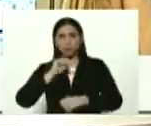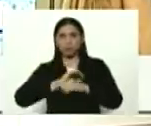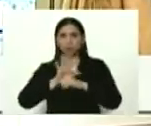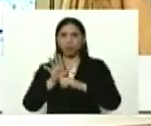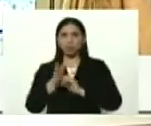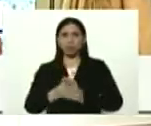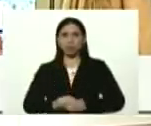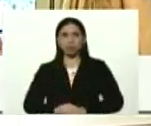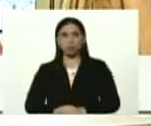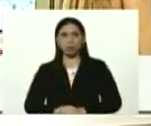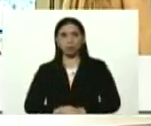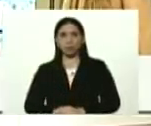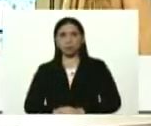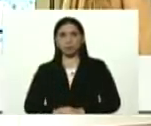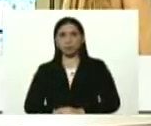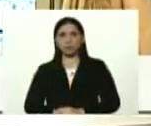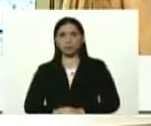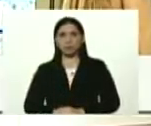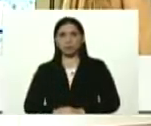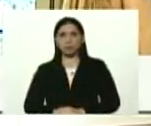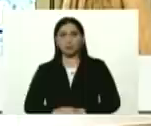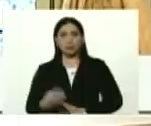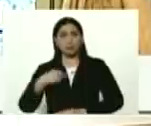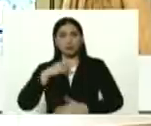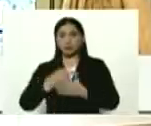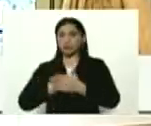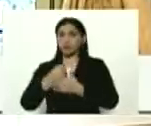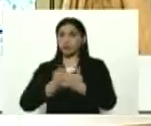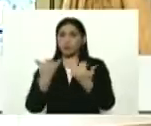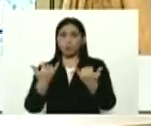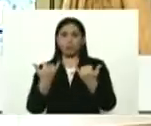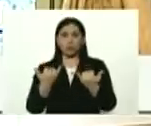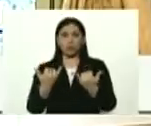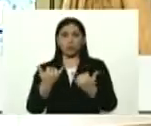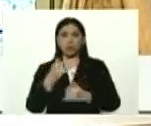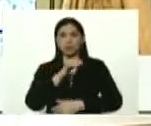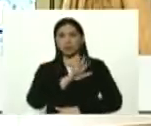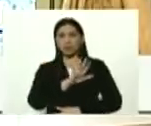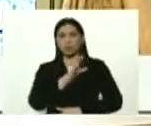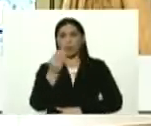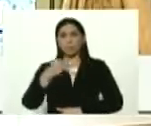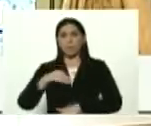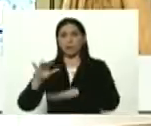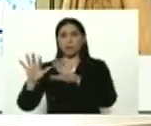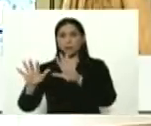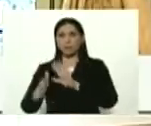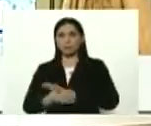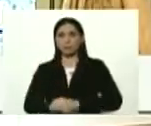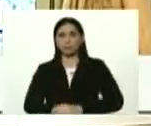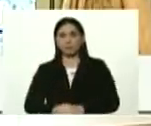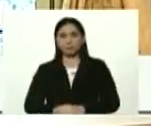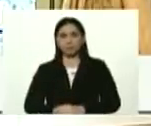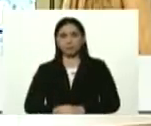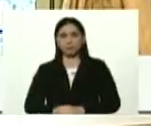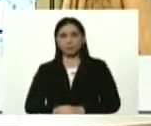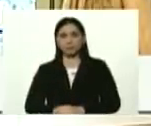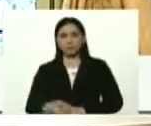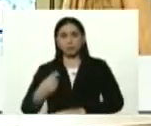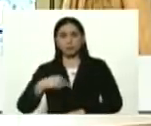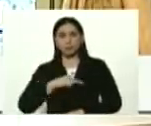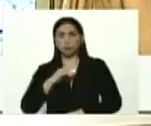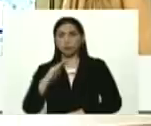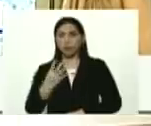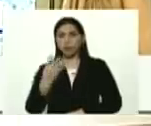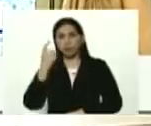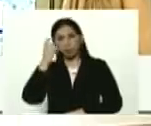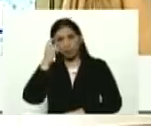coronavirus. Estamos en una batalla, estamos ahorita en el 5 más 10. Estamos en el cuarto